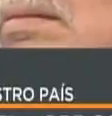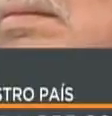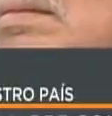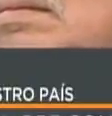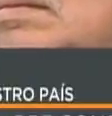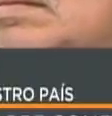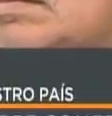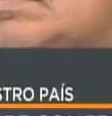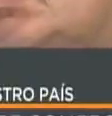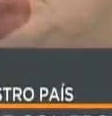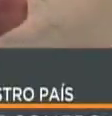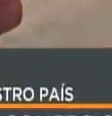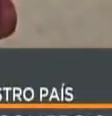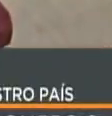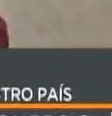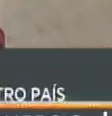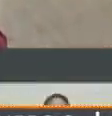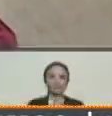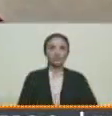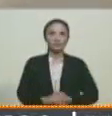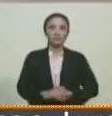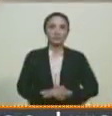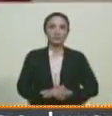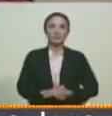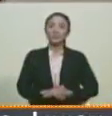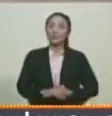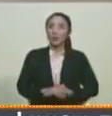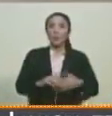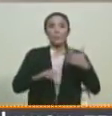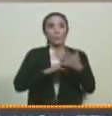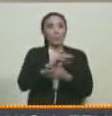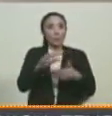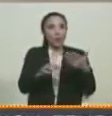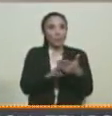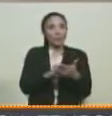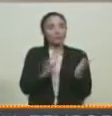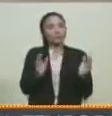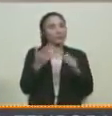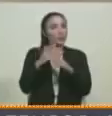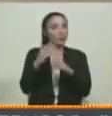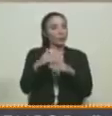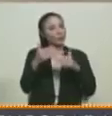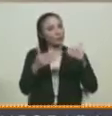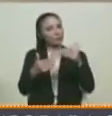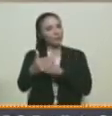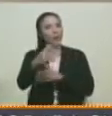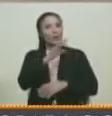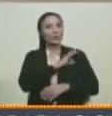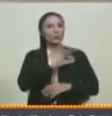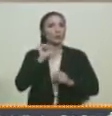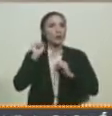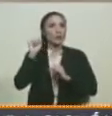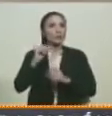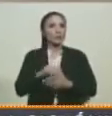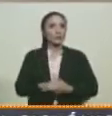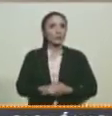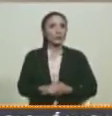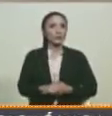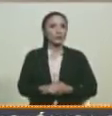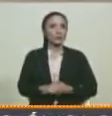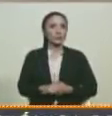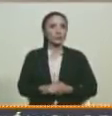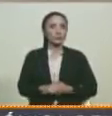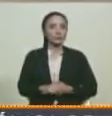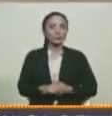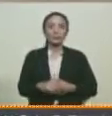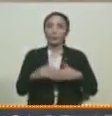Para identificar problemas, superar problemas, avanzar, construir el socialismo.